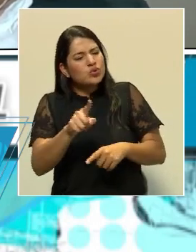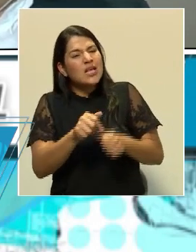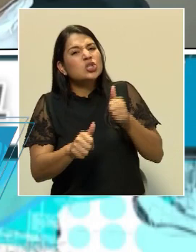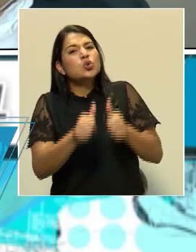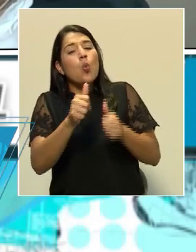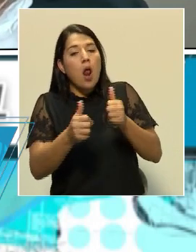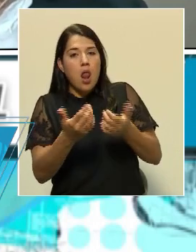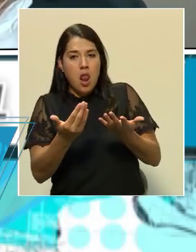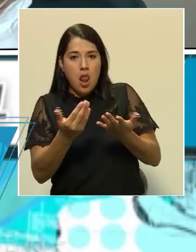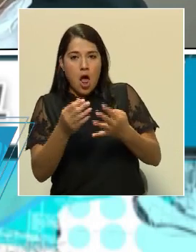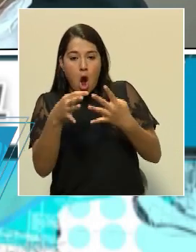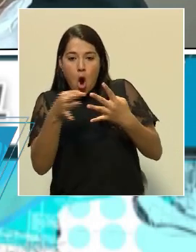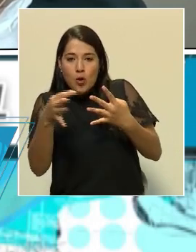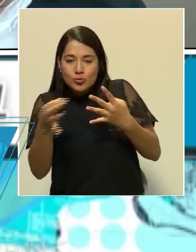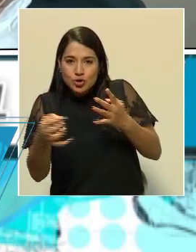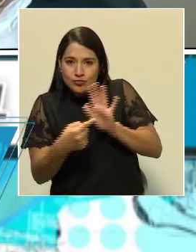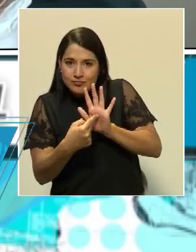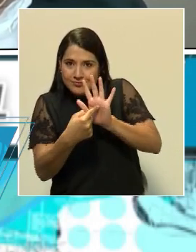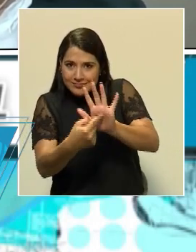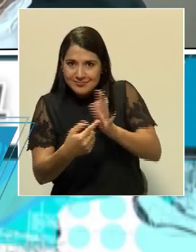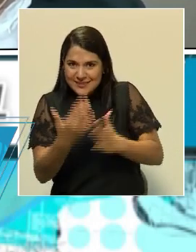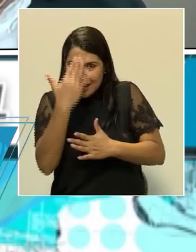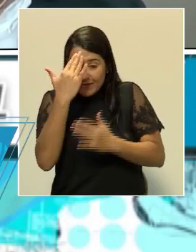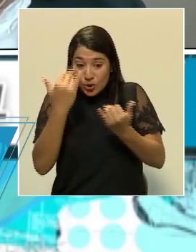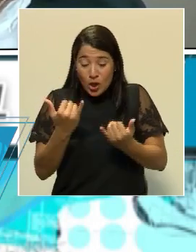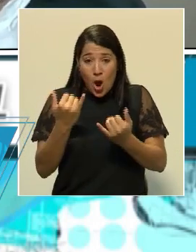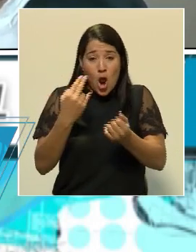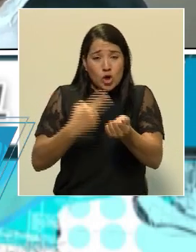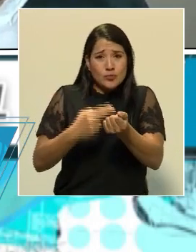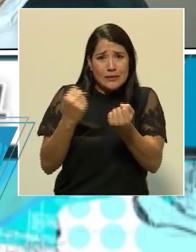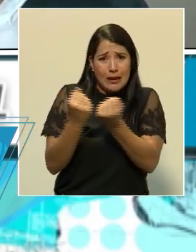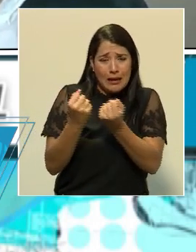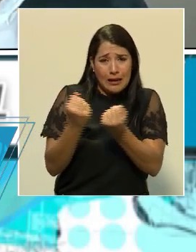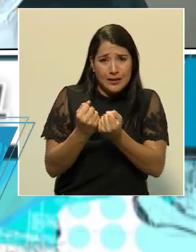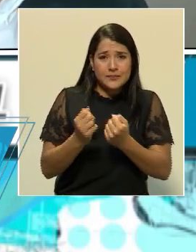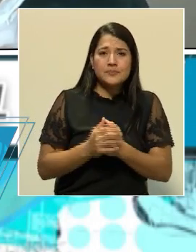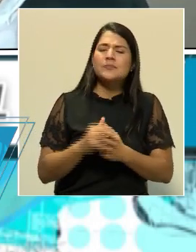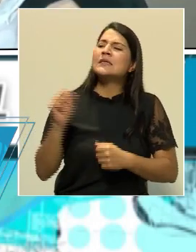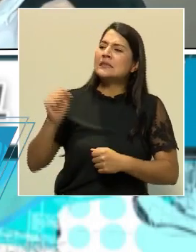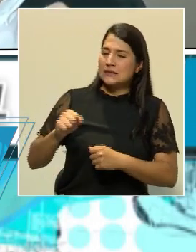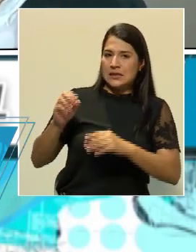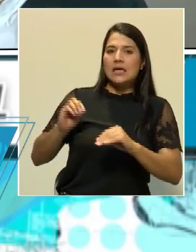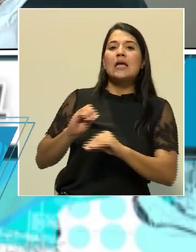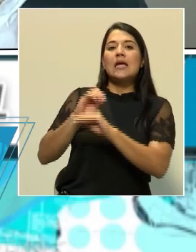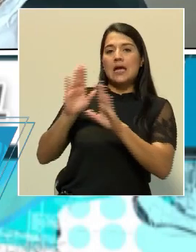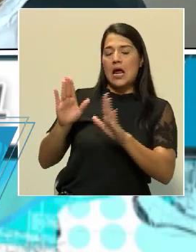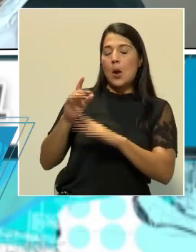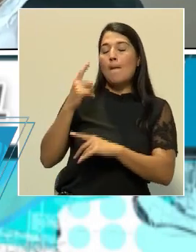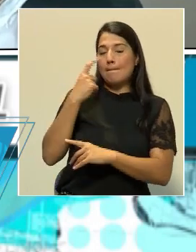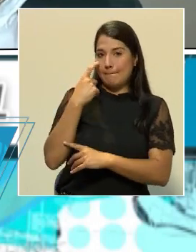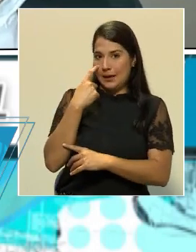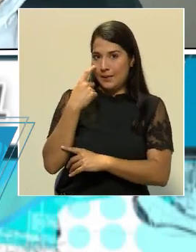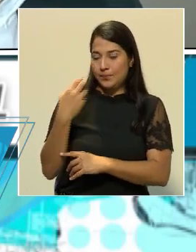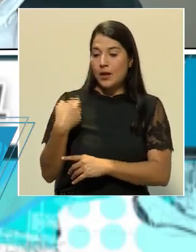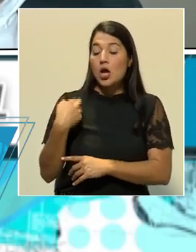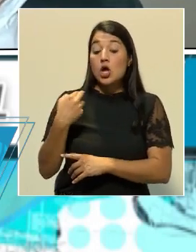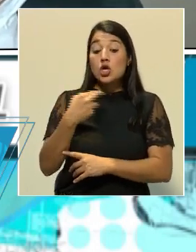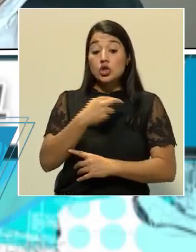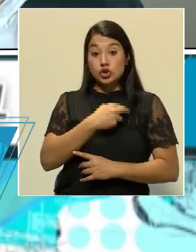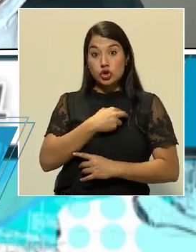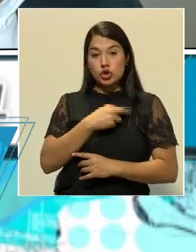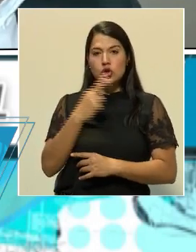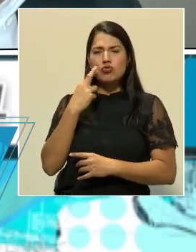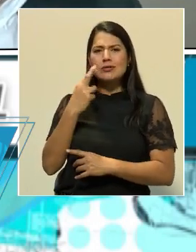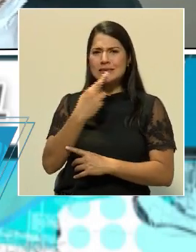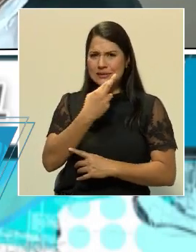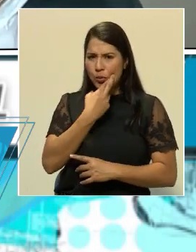cierres, teniendo en cuenta la saturación que hay en los hospitales? Claro, Ernesto, mire, nosotros en los